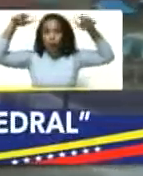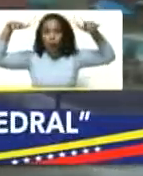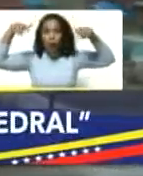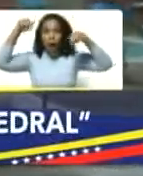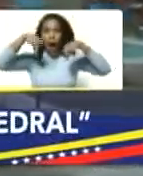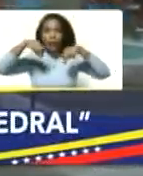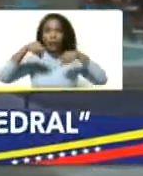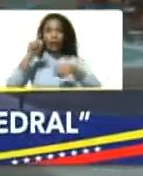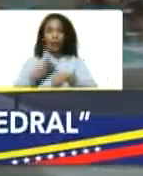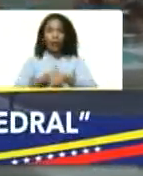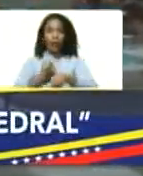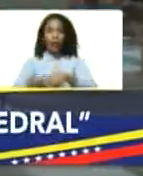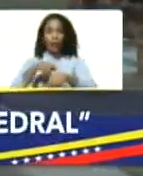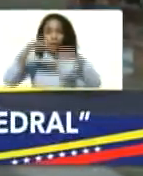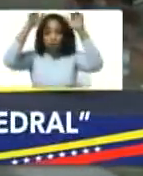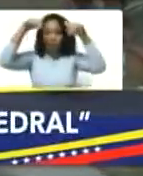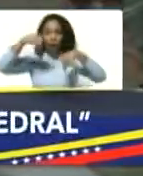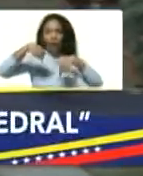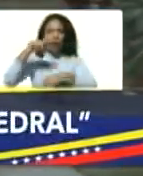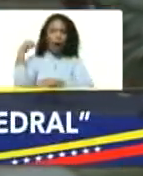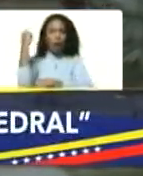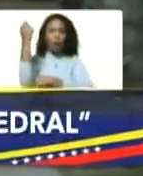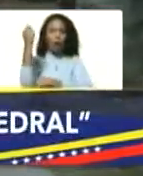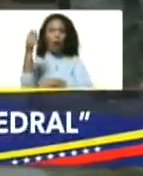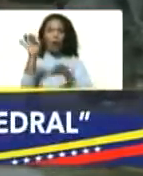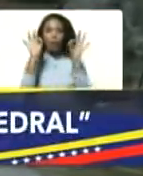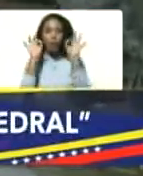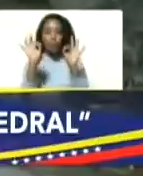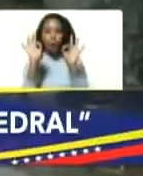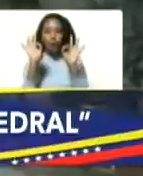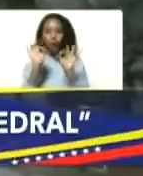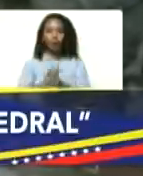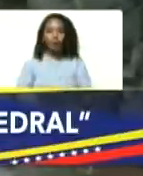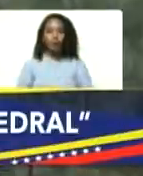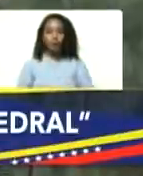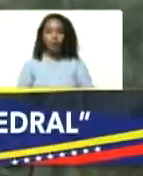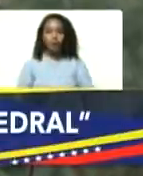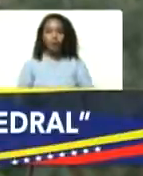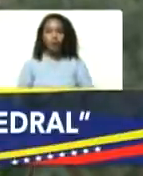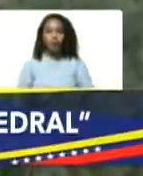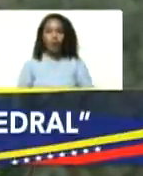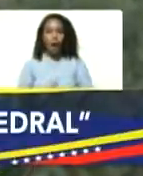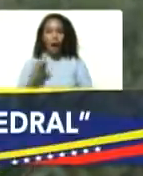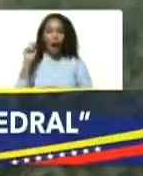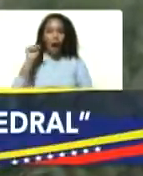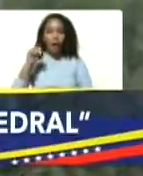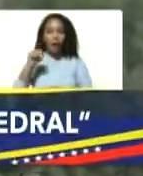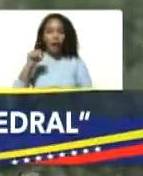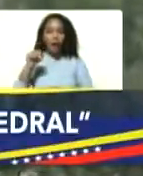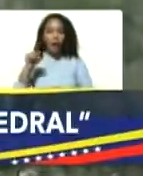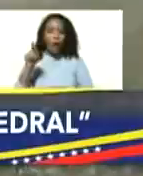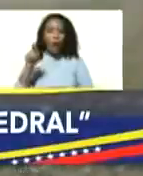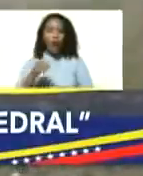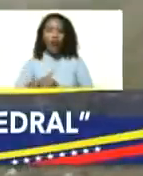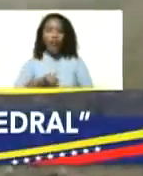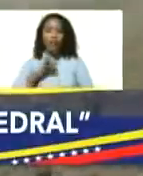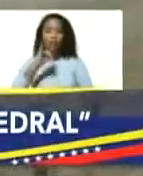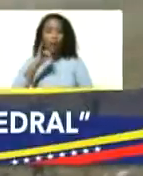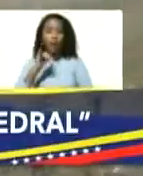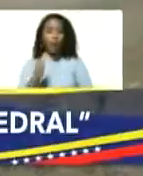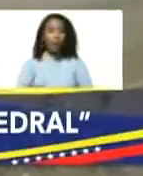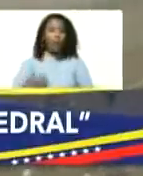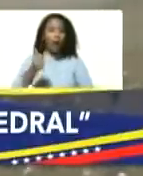período de lluvias aquí en apuré y específicamente en el cedral uno de los datos de los actos